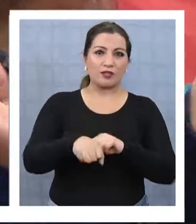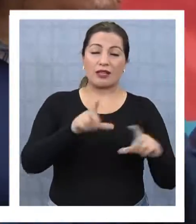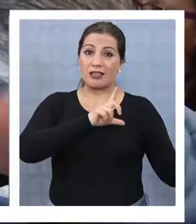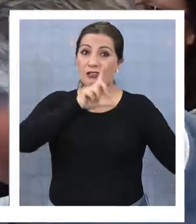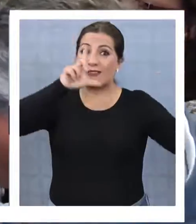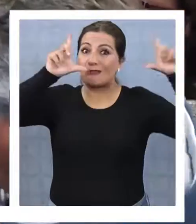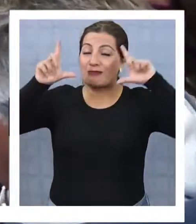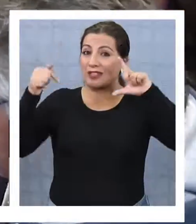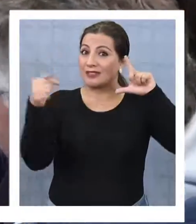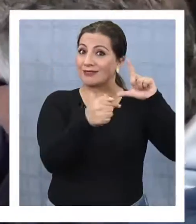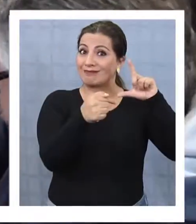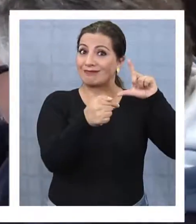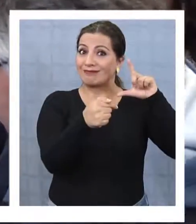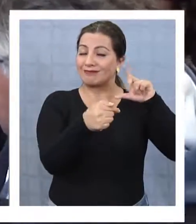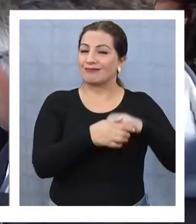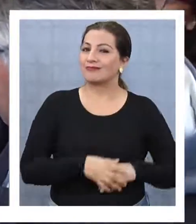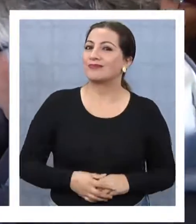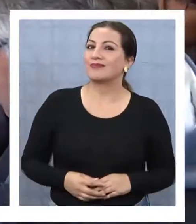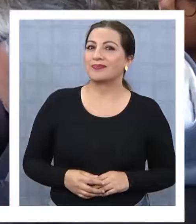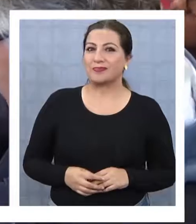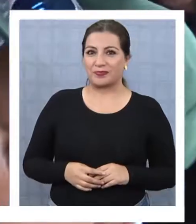como estas